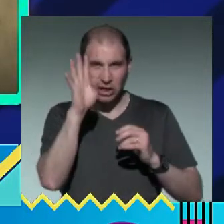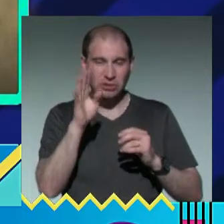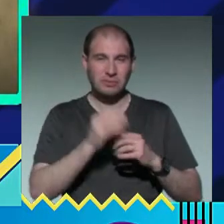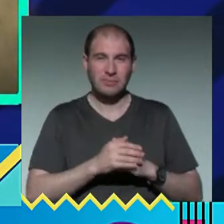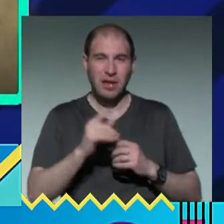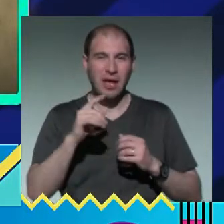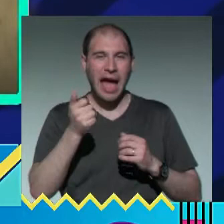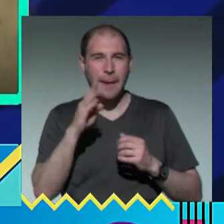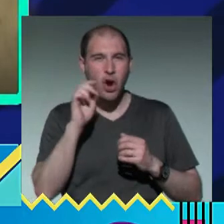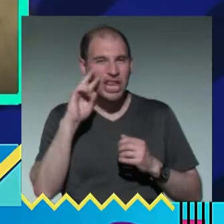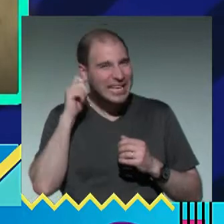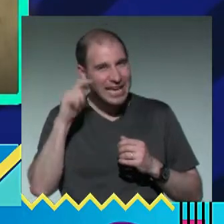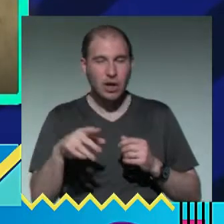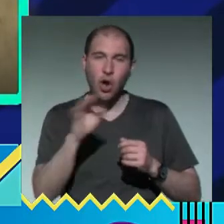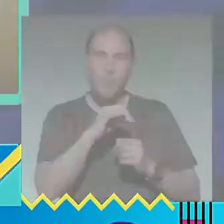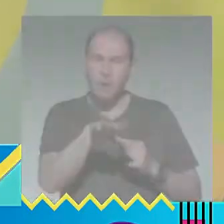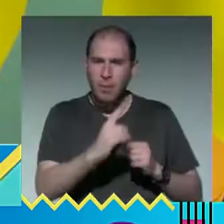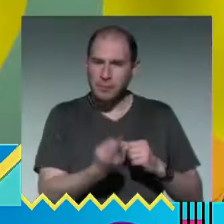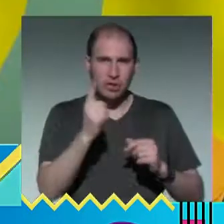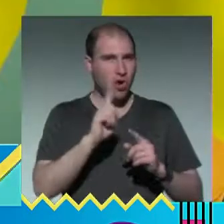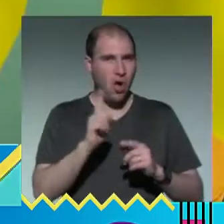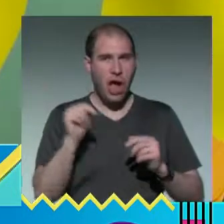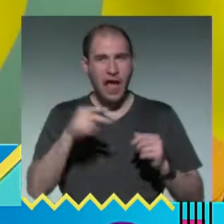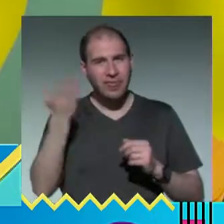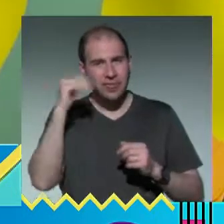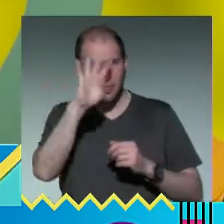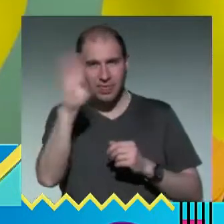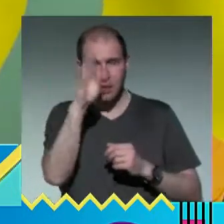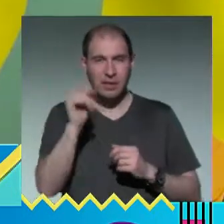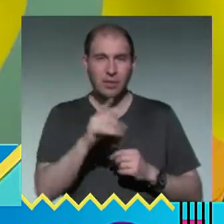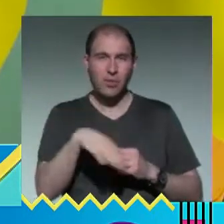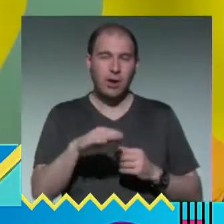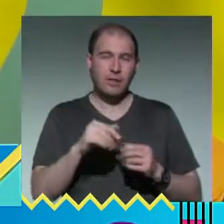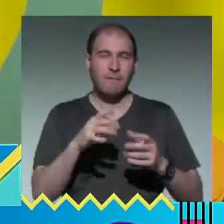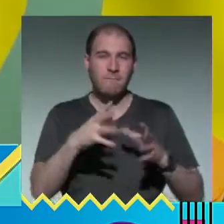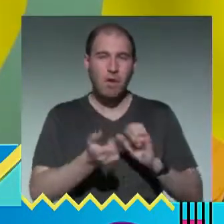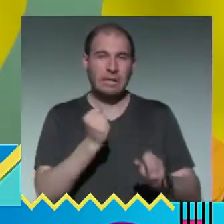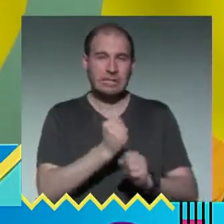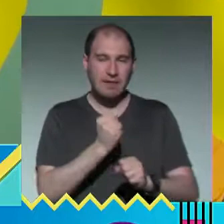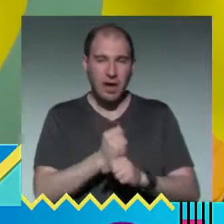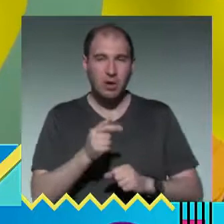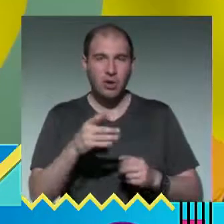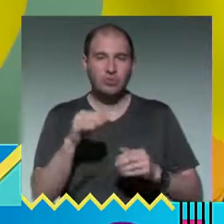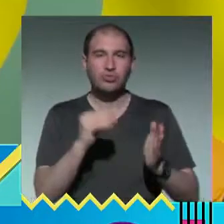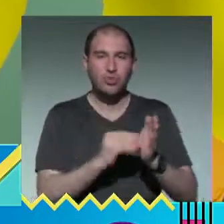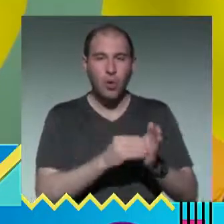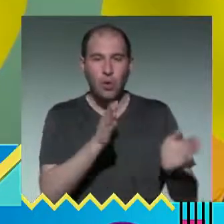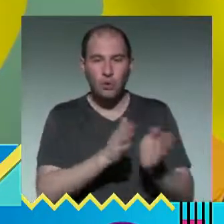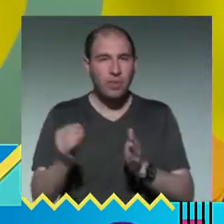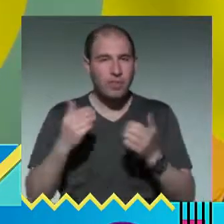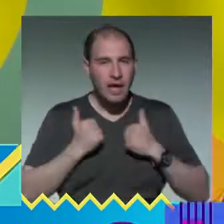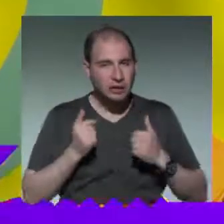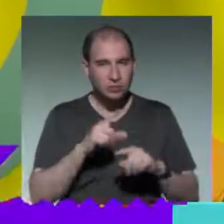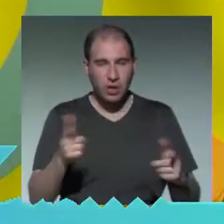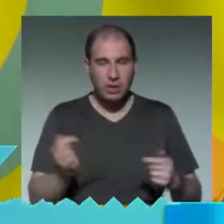ni aborígenes ni pueblos originarios, ¿sí? Donde estaba instalada la mita, una forma de trabajo por turno, sin